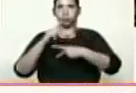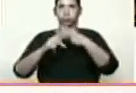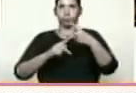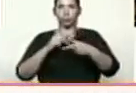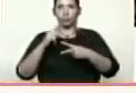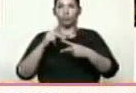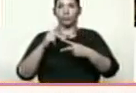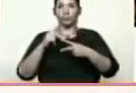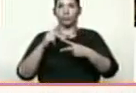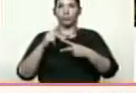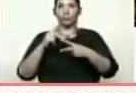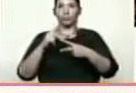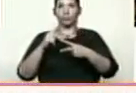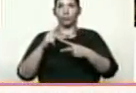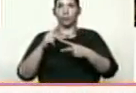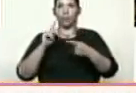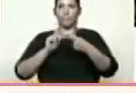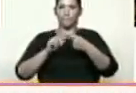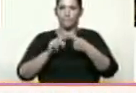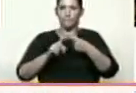Programática. Es un programa político.